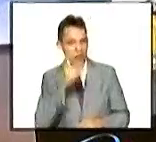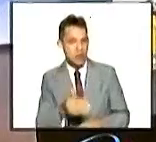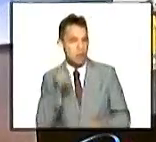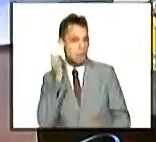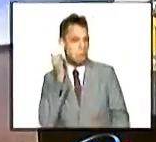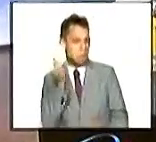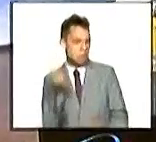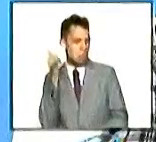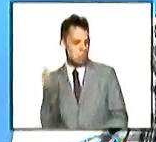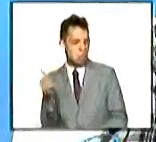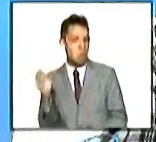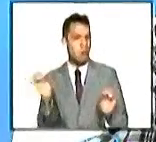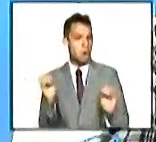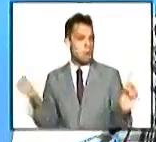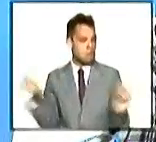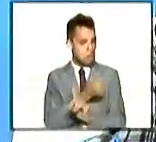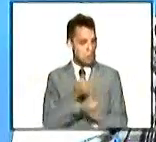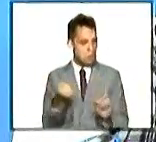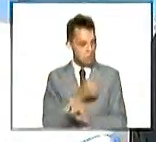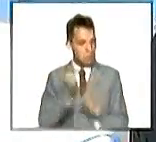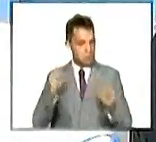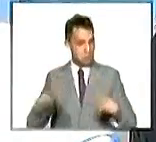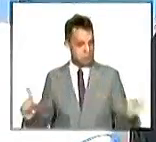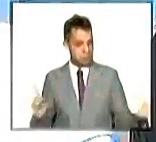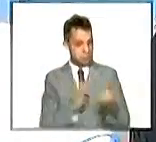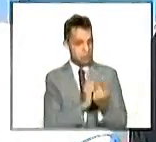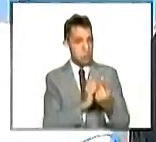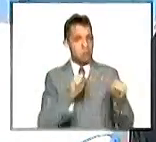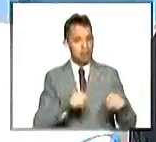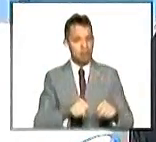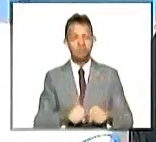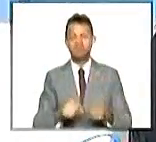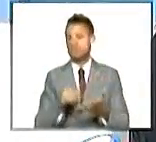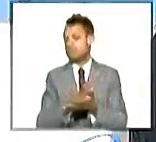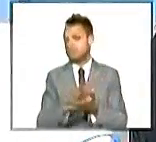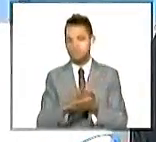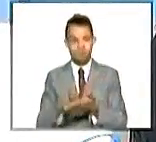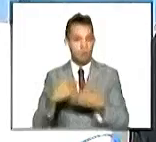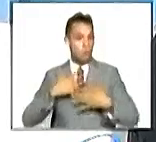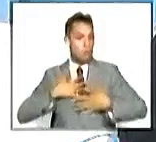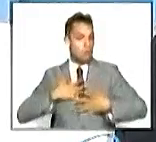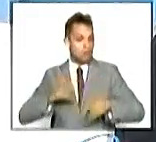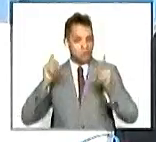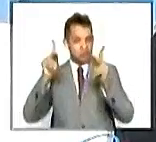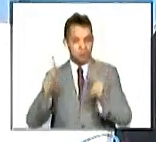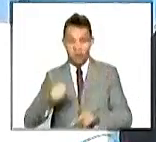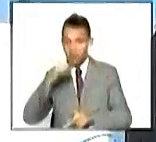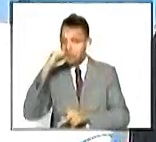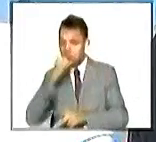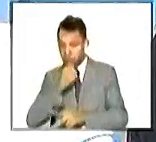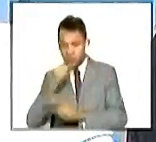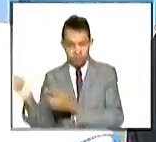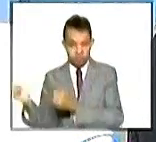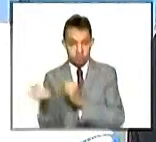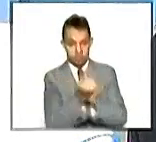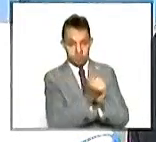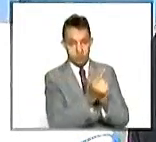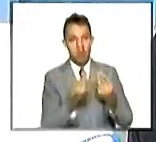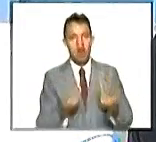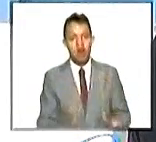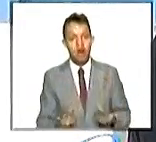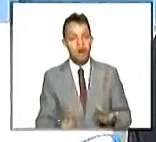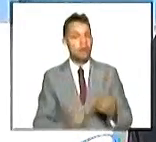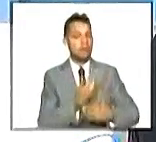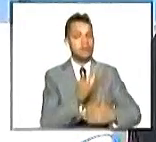violadas, por ejemplo, que son maltratadas, ¿pueden acudir a la fundación? Todo este personal pueden acudir. Ya para este segundo semestre empezamos una tarea